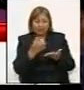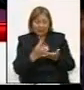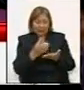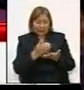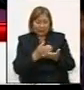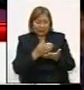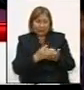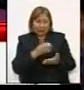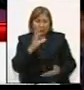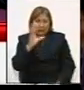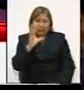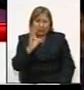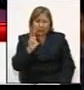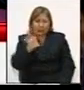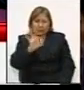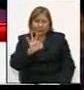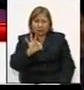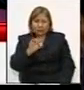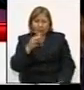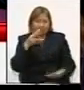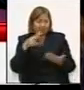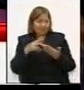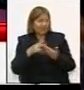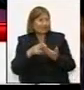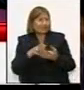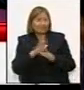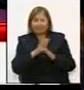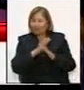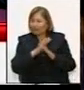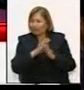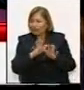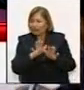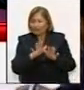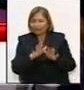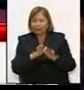año 79 colocó esa norma, porque en